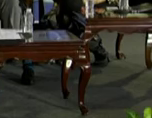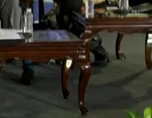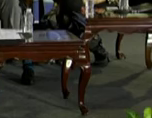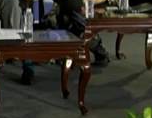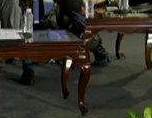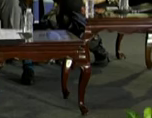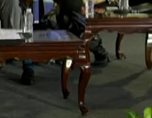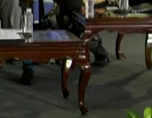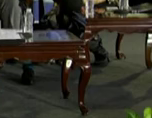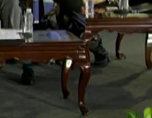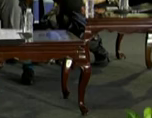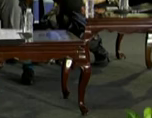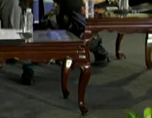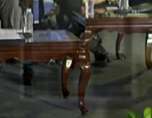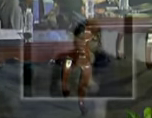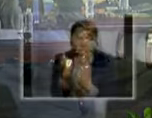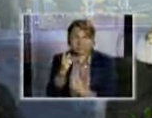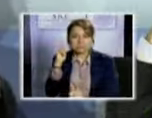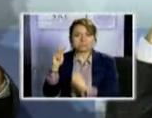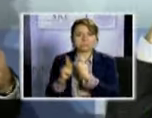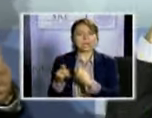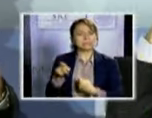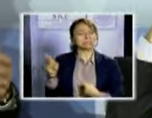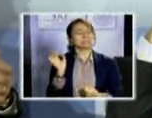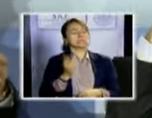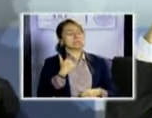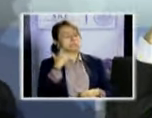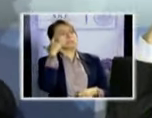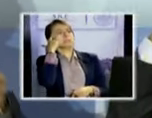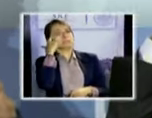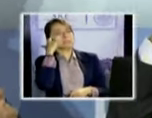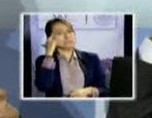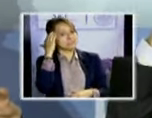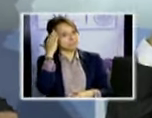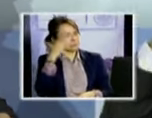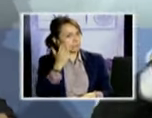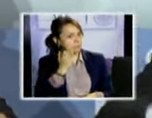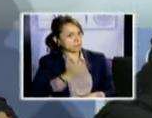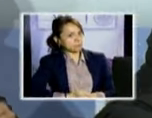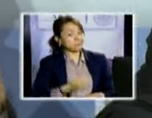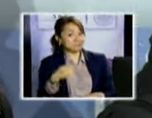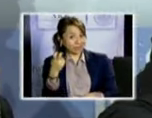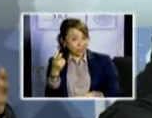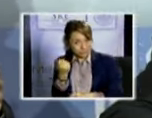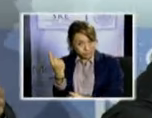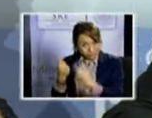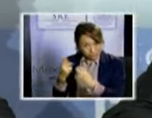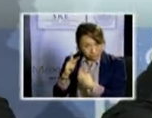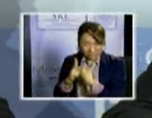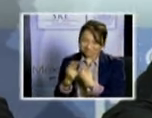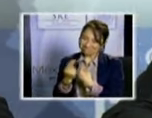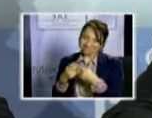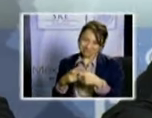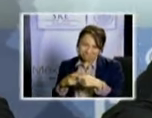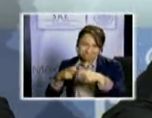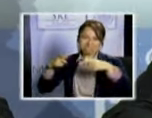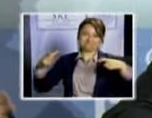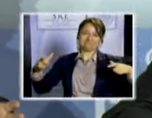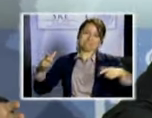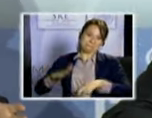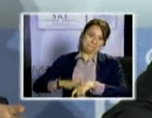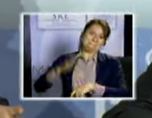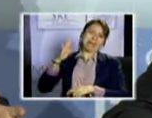limitaciones de la estrategia y es importante que ese grupo de países se amplíe, crezca. Pero es importante también que se tenga en cuenta que